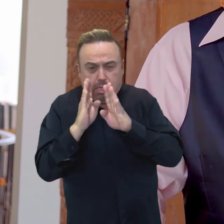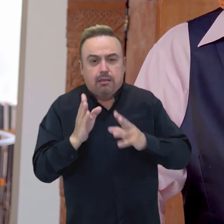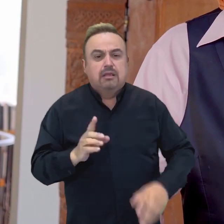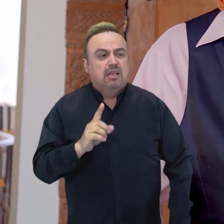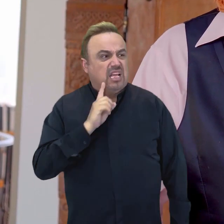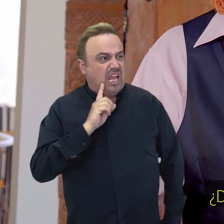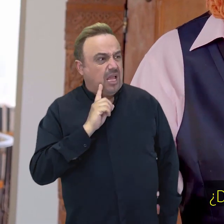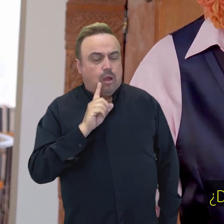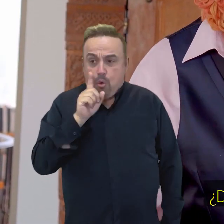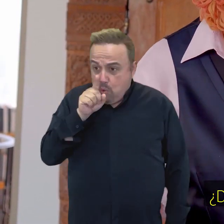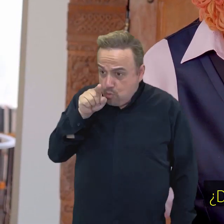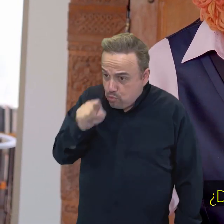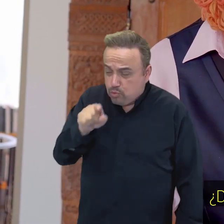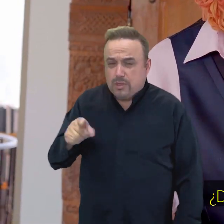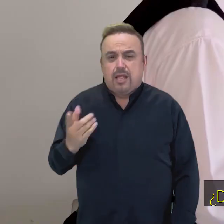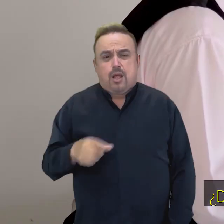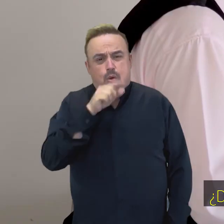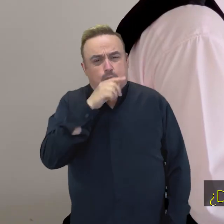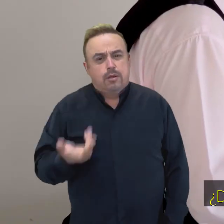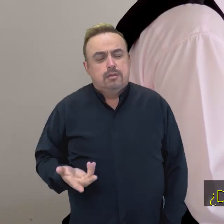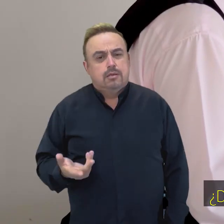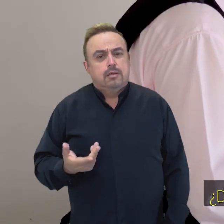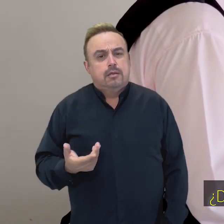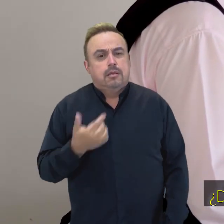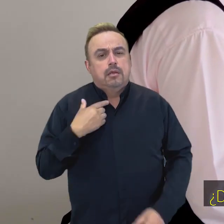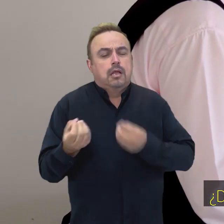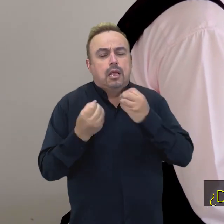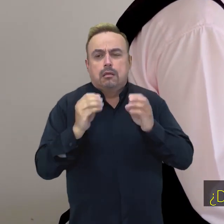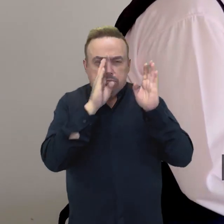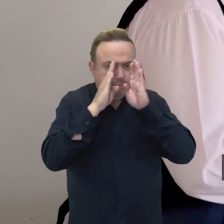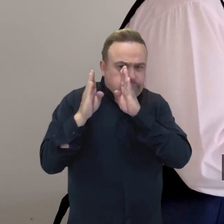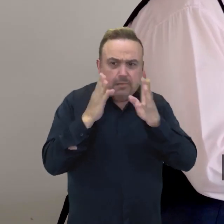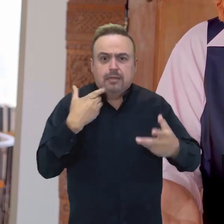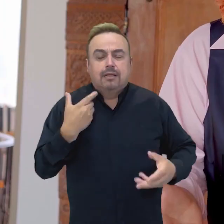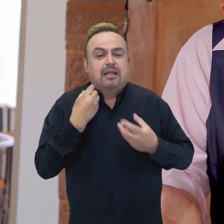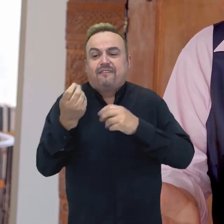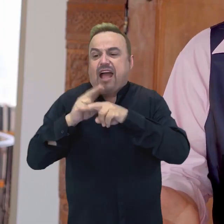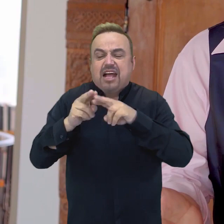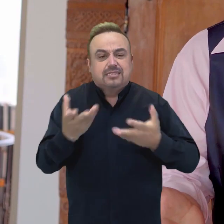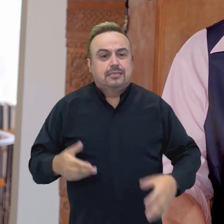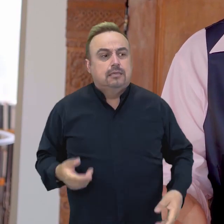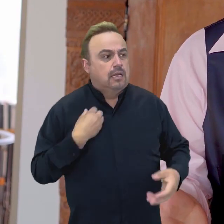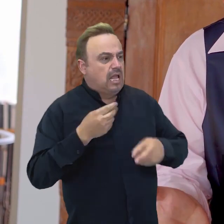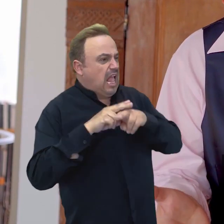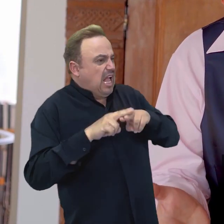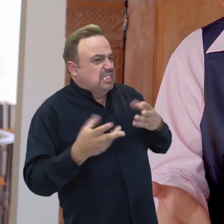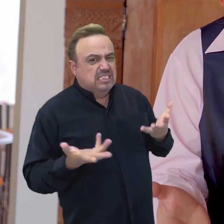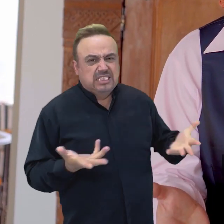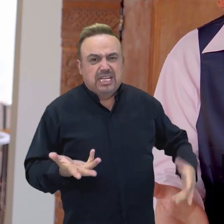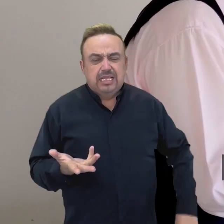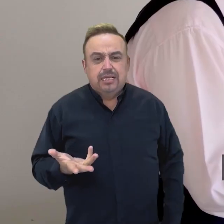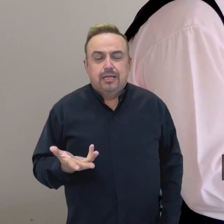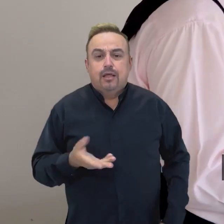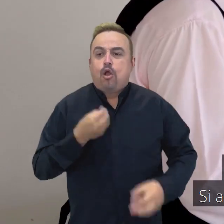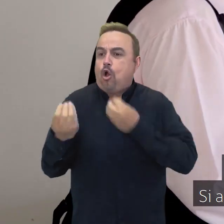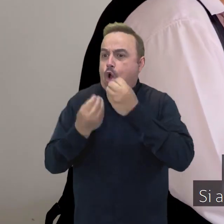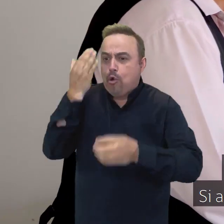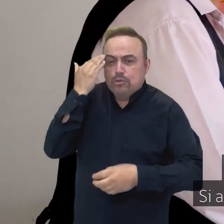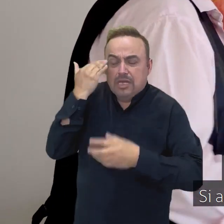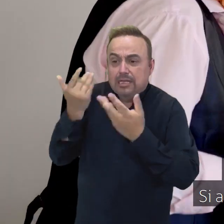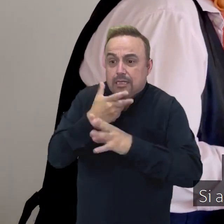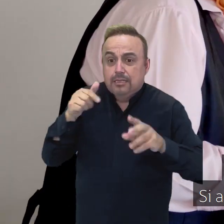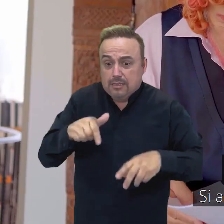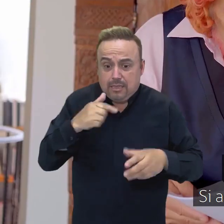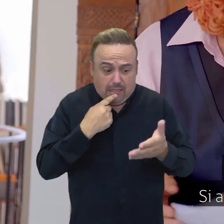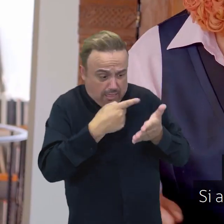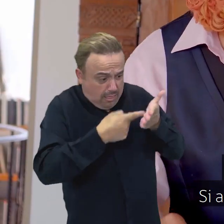¿Quién? Usted, pues, Guru. ¿De qué? ¿De qué me cago? De lo que va a hacer. ¿Qué voy a hacer? ¿Qué voy a hacer? ¿Cómo no sabe lo que va